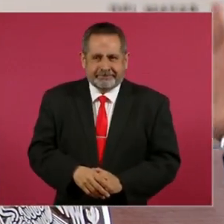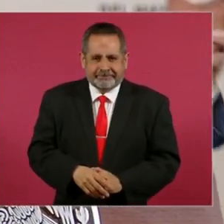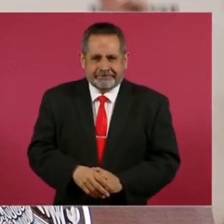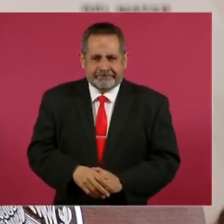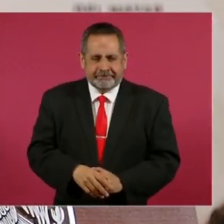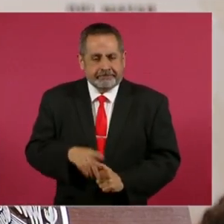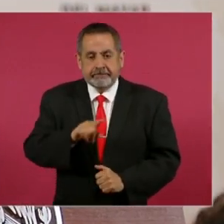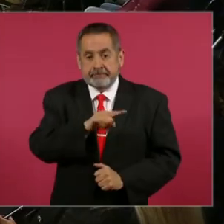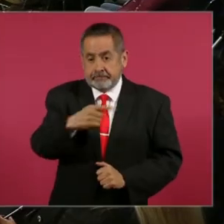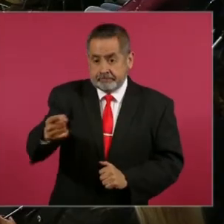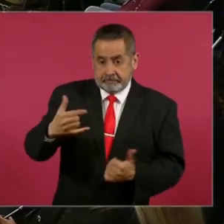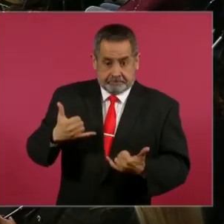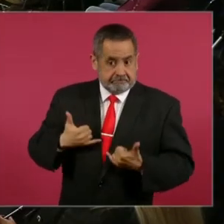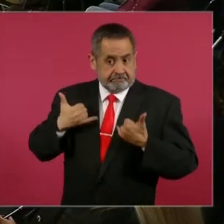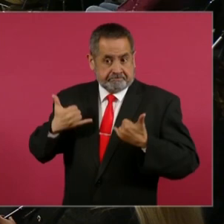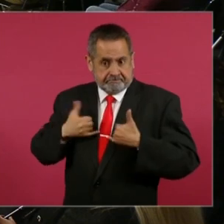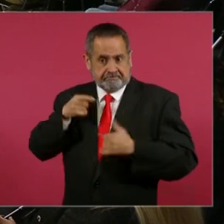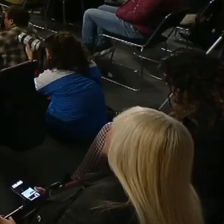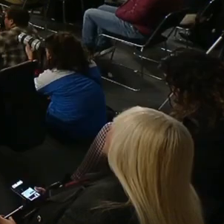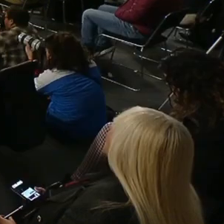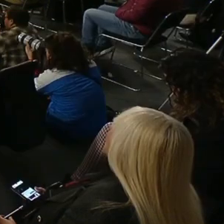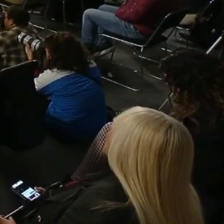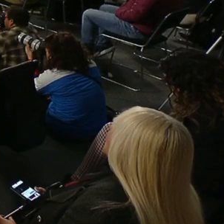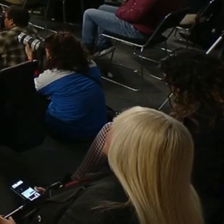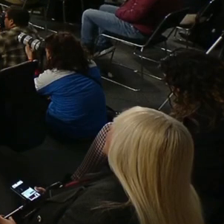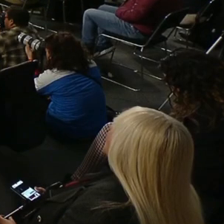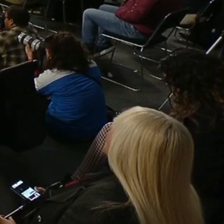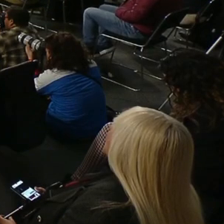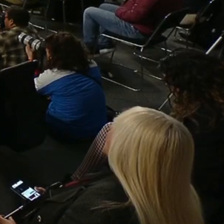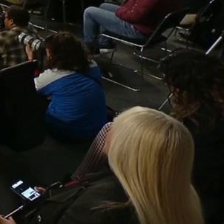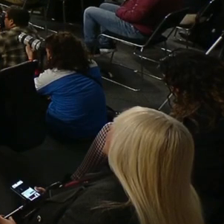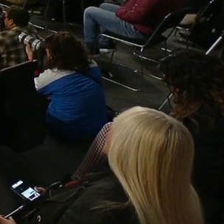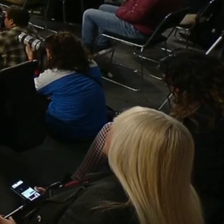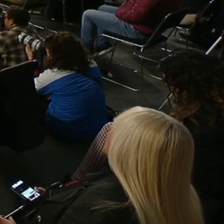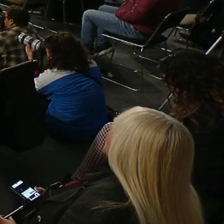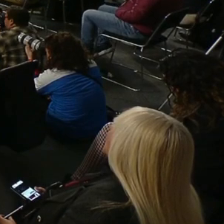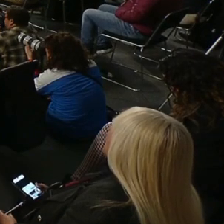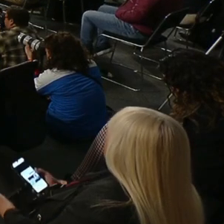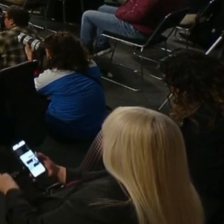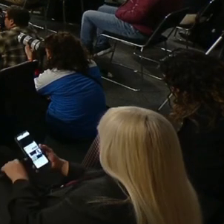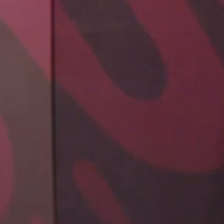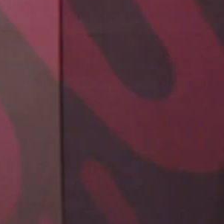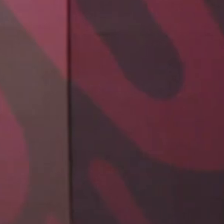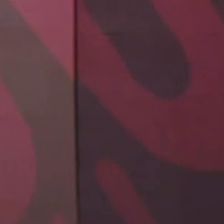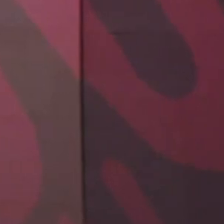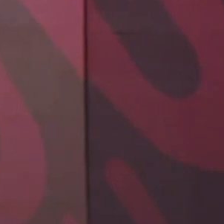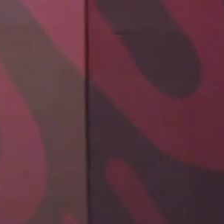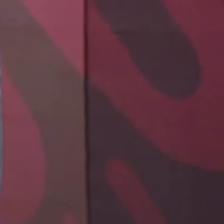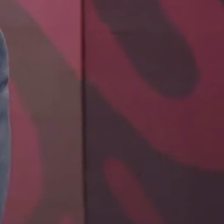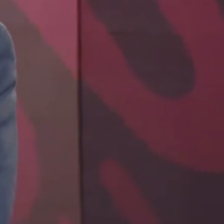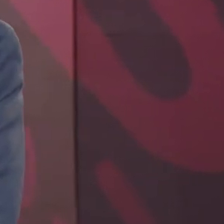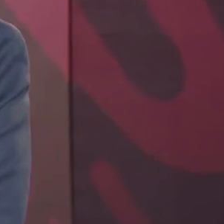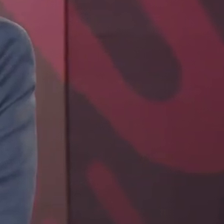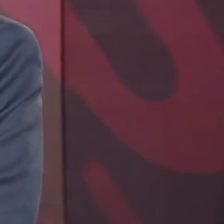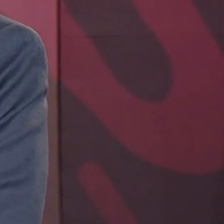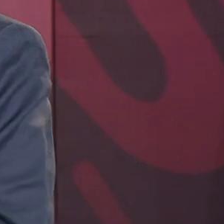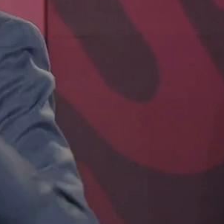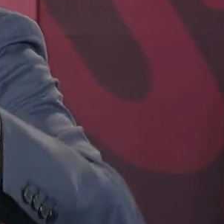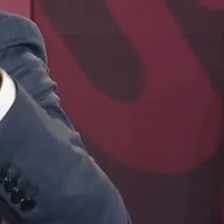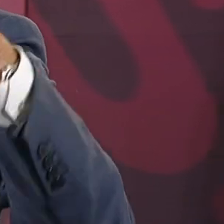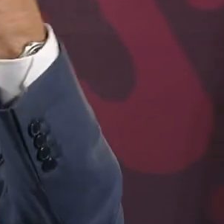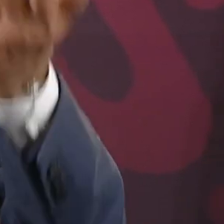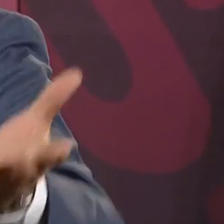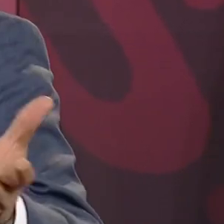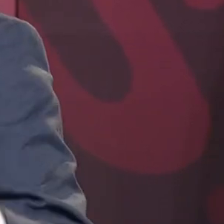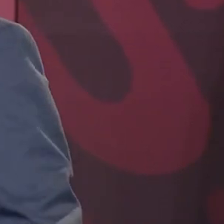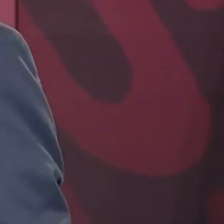Tiene que ser con los jóvenes, jóvenes de todas las clases sociales, de todos los estratos. Y ya se